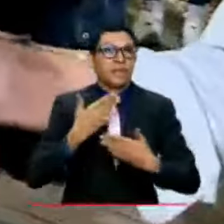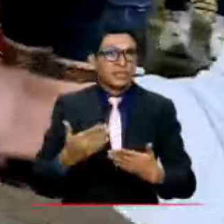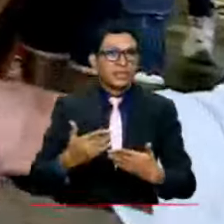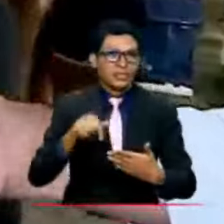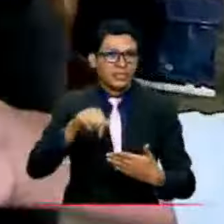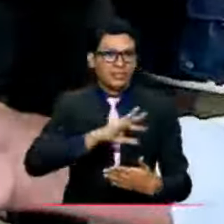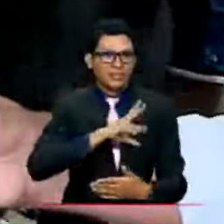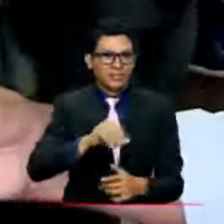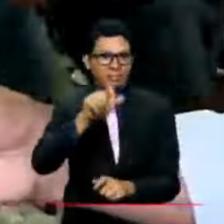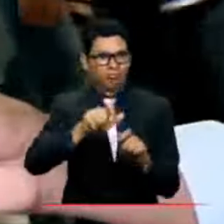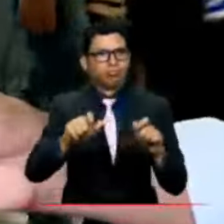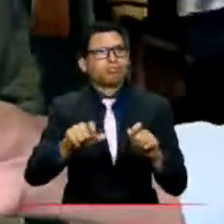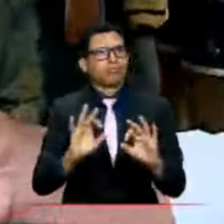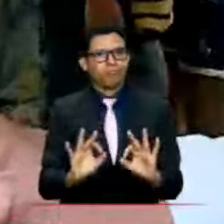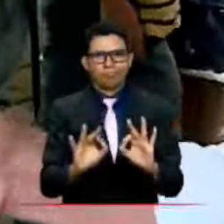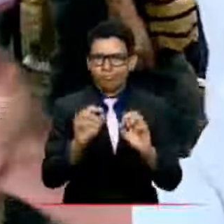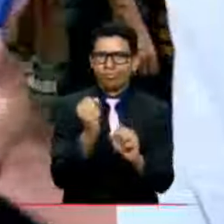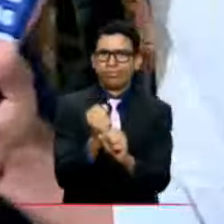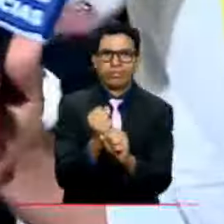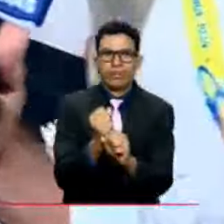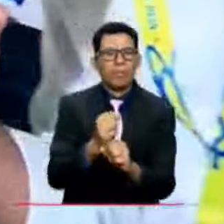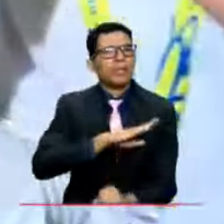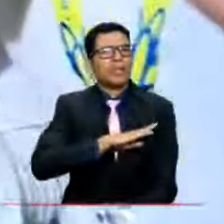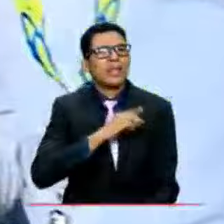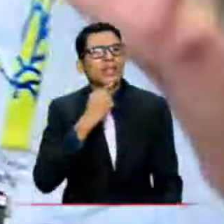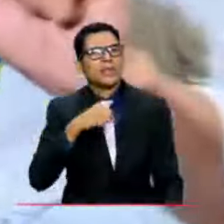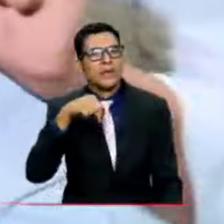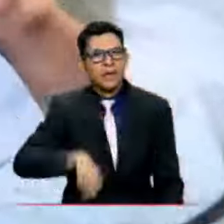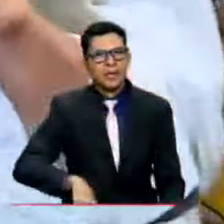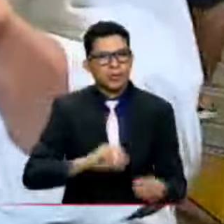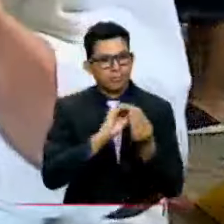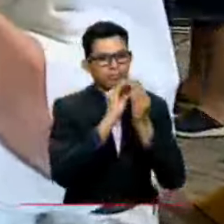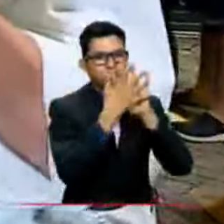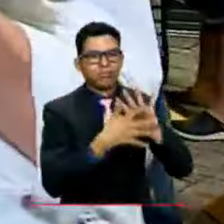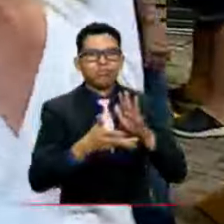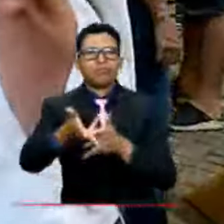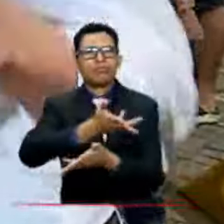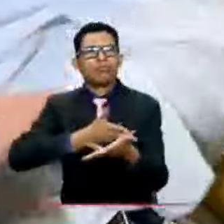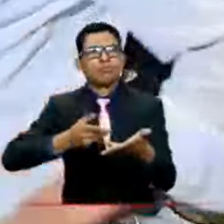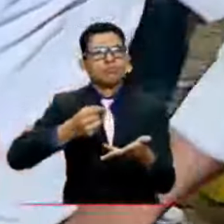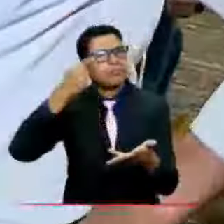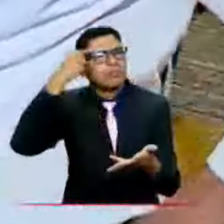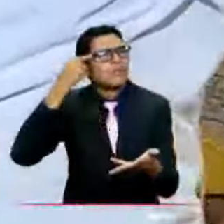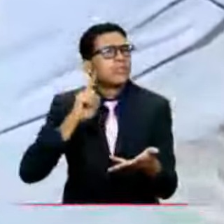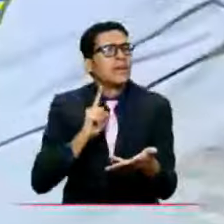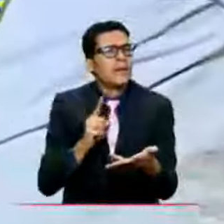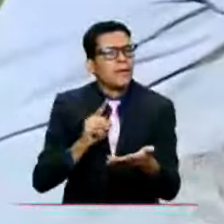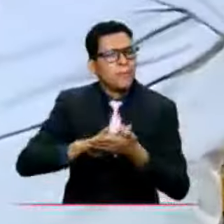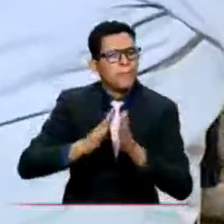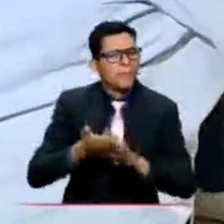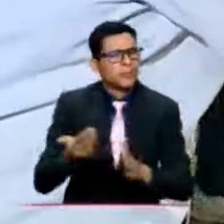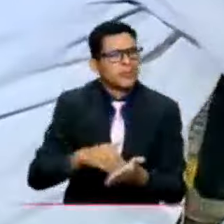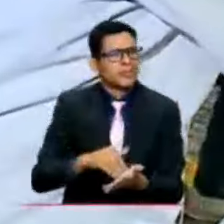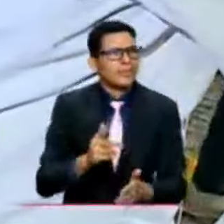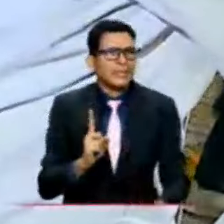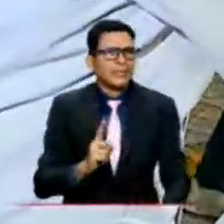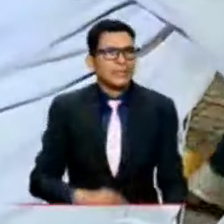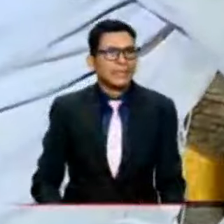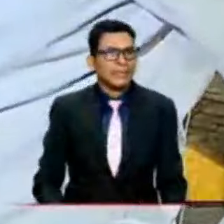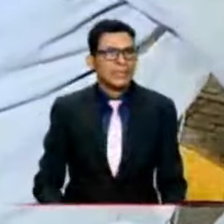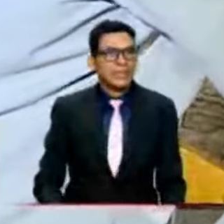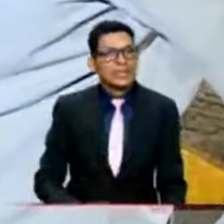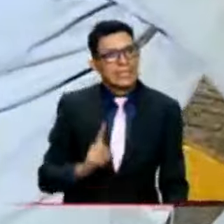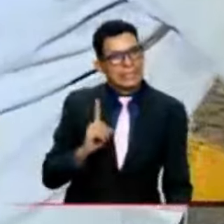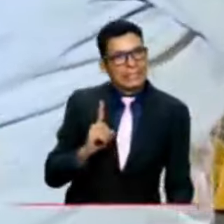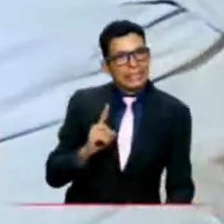Felicitaciones a los caleños porque han hecho una gran labor. El alcalde ha dicho que esa es la cumbre de la reconciliación. ¿Qué opina de eso? A ver, hasta